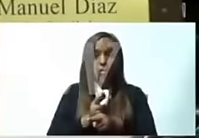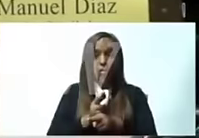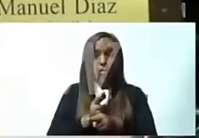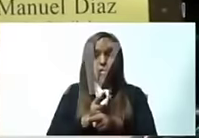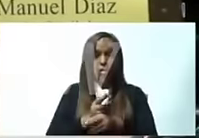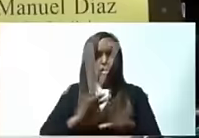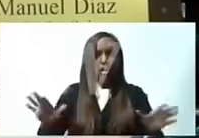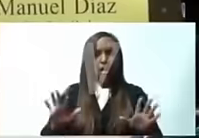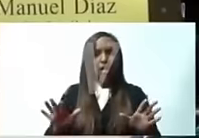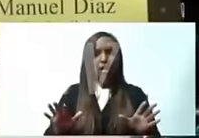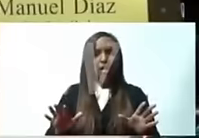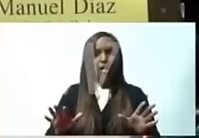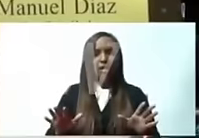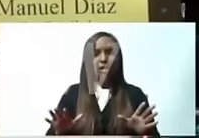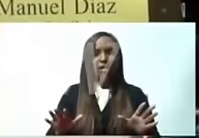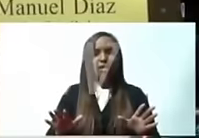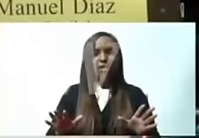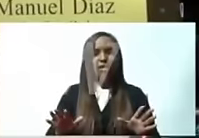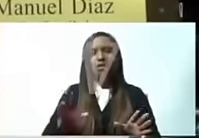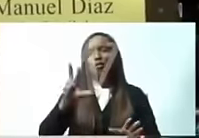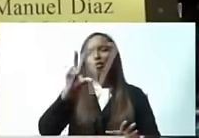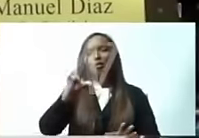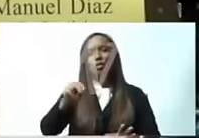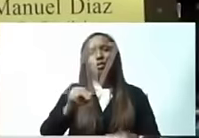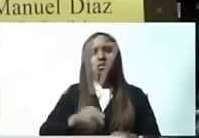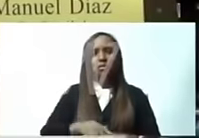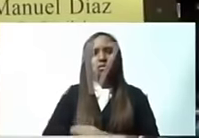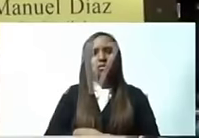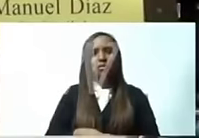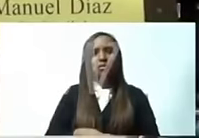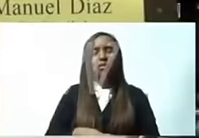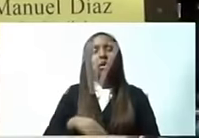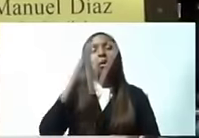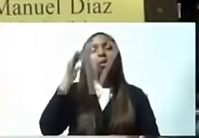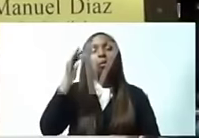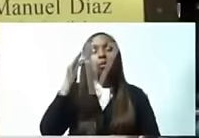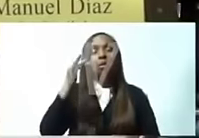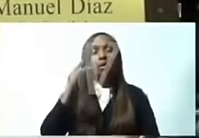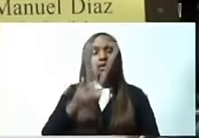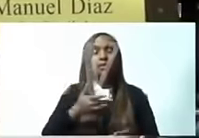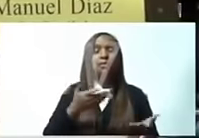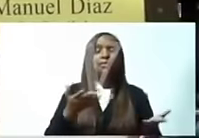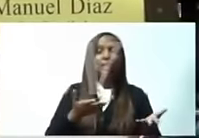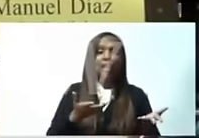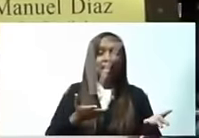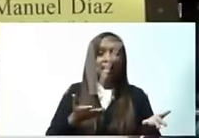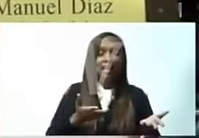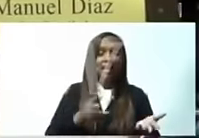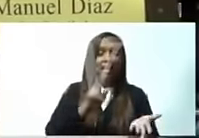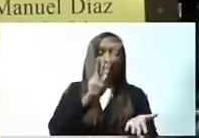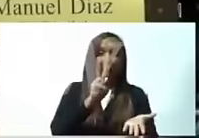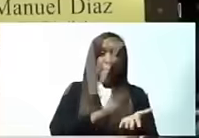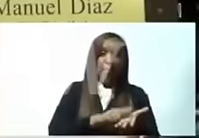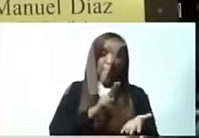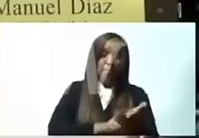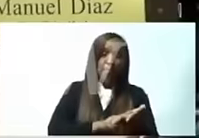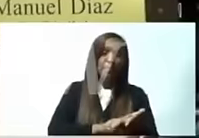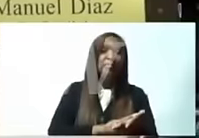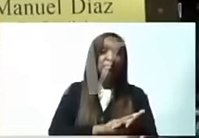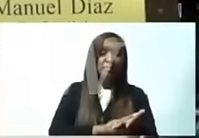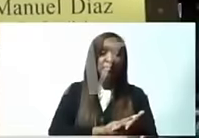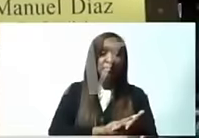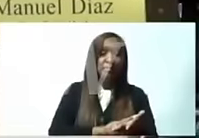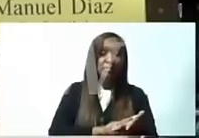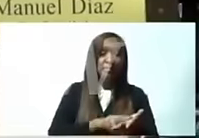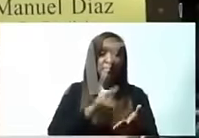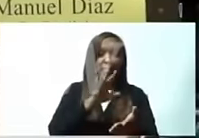año. Porque nosotros estamos haciéndolo de la vista gorda a la frontera, donde pasan 500 personas, 1000 personas, una